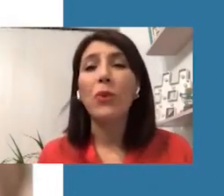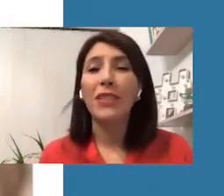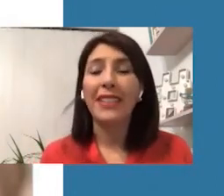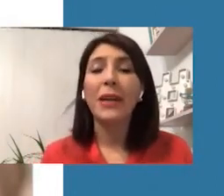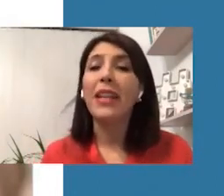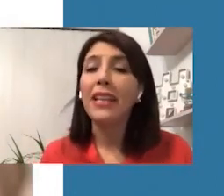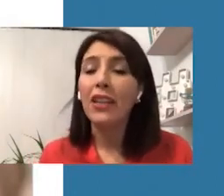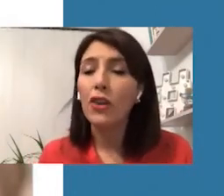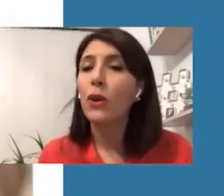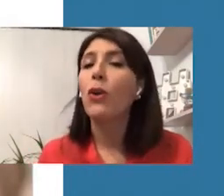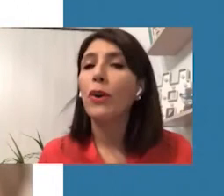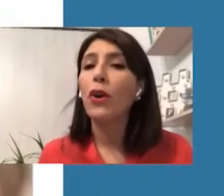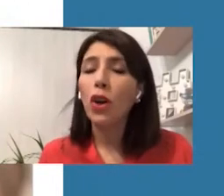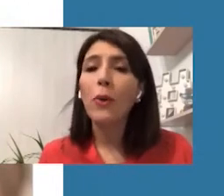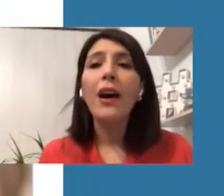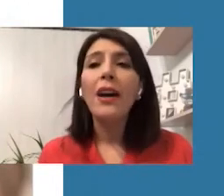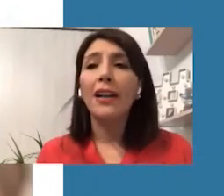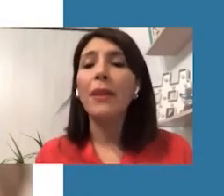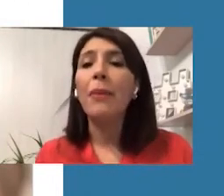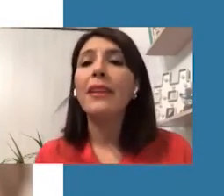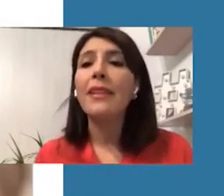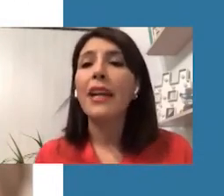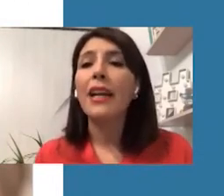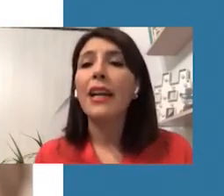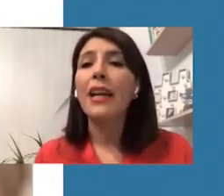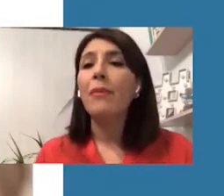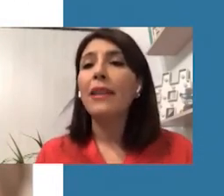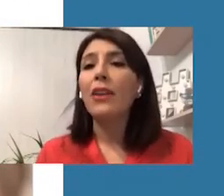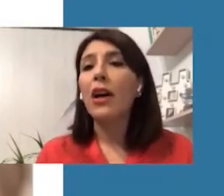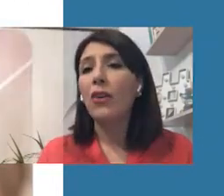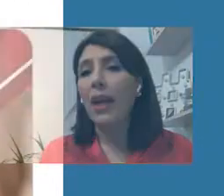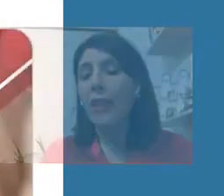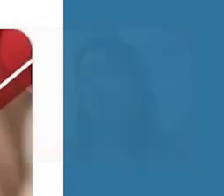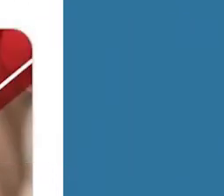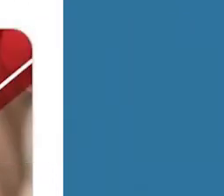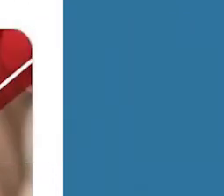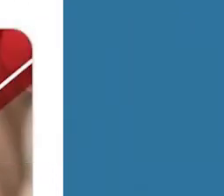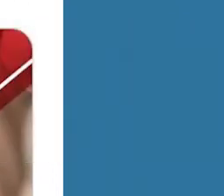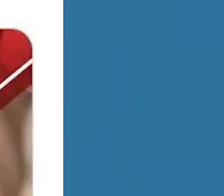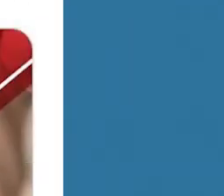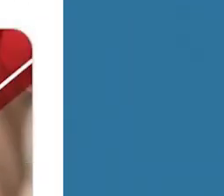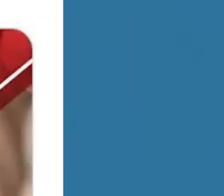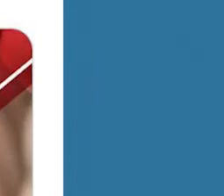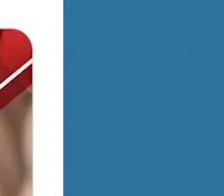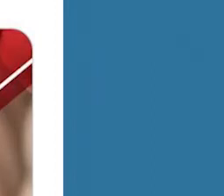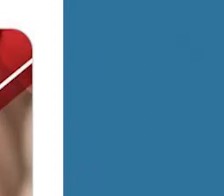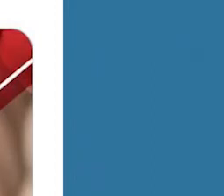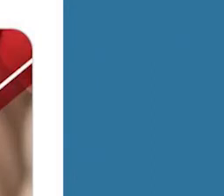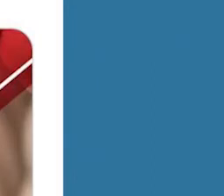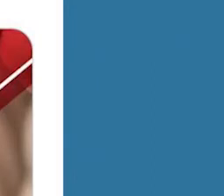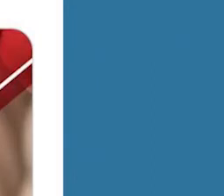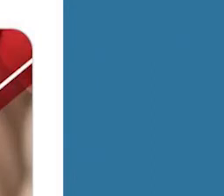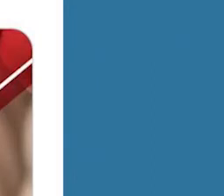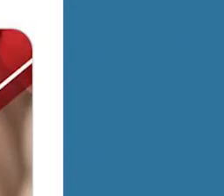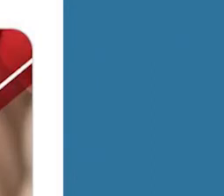cuando se trataba de niños. Bueno, el gobierno de Córdoba rápidamente salió a desmentirlo la jornada de hoy a través del Ministerio de Salud, informando que